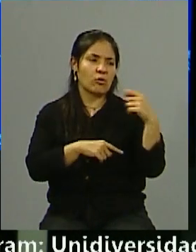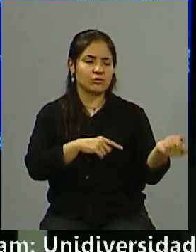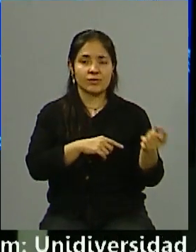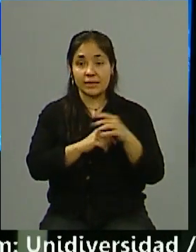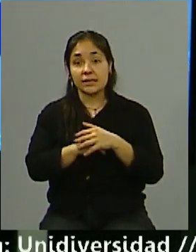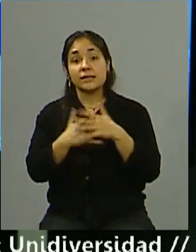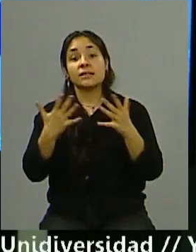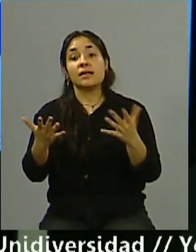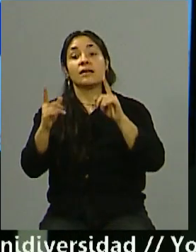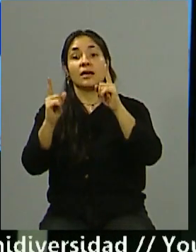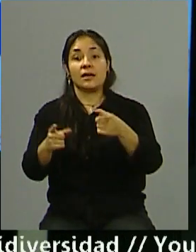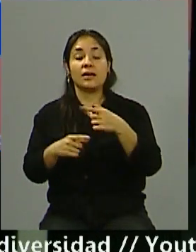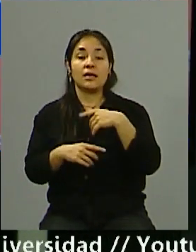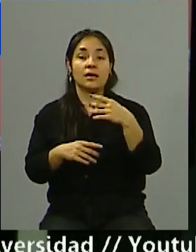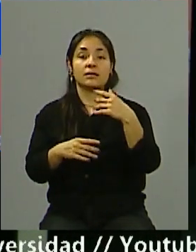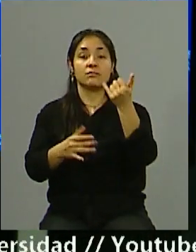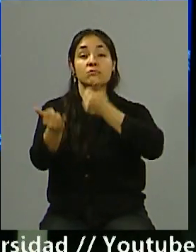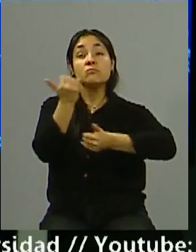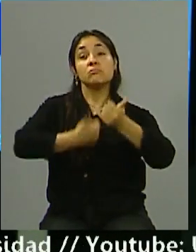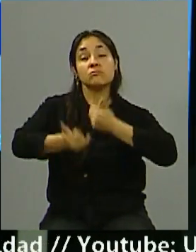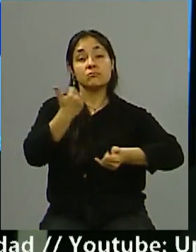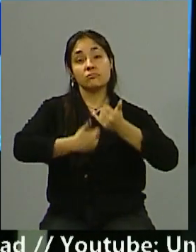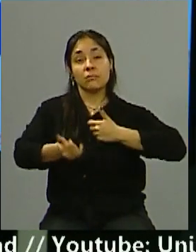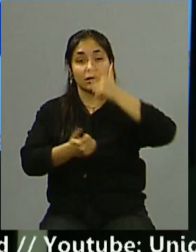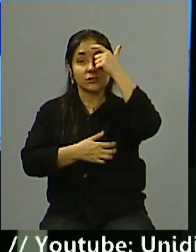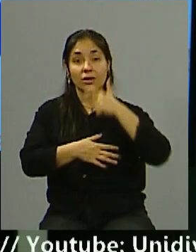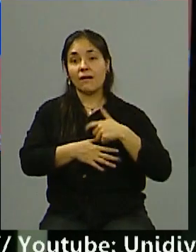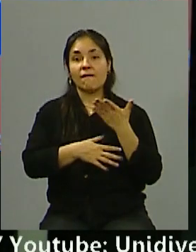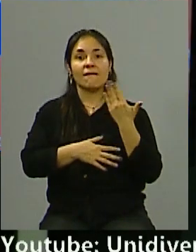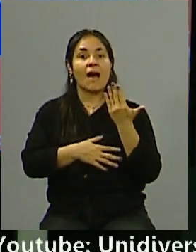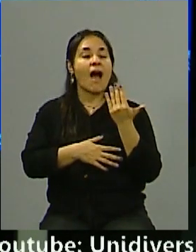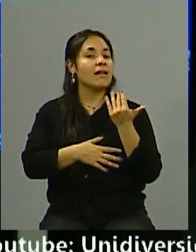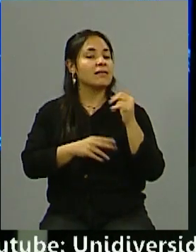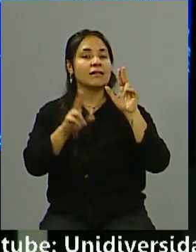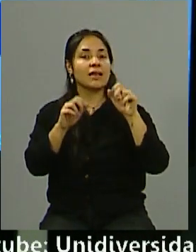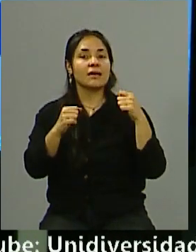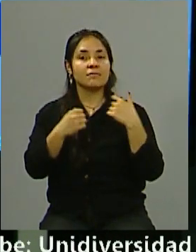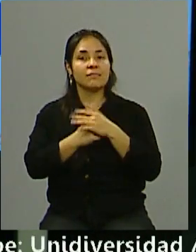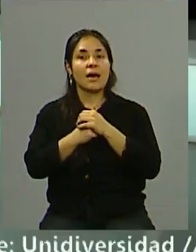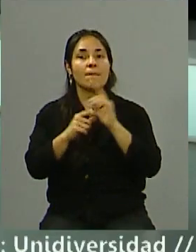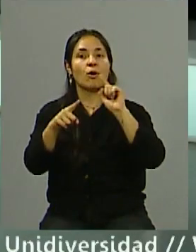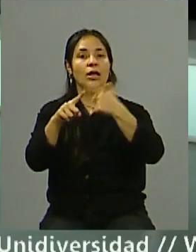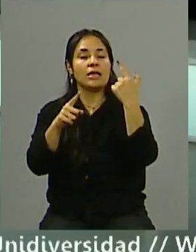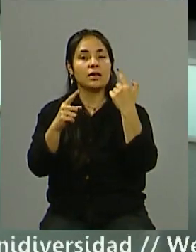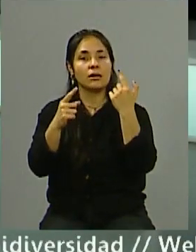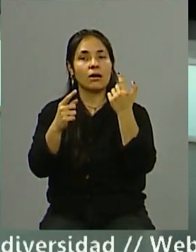del lado de quien recibe esa información hay una falta de gimnasia en cuanto a la percepción de lo político.